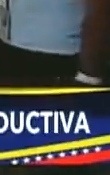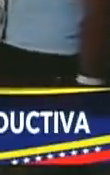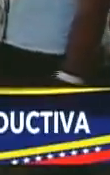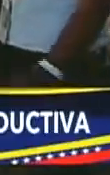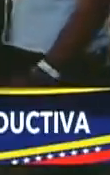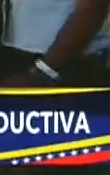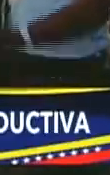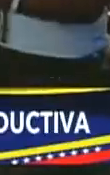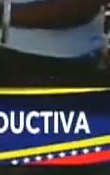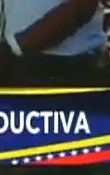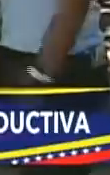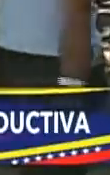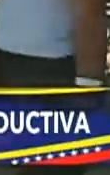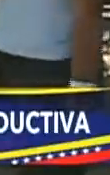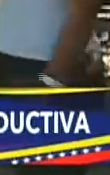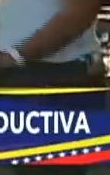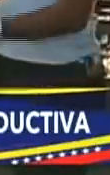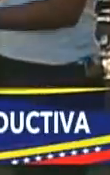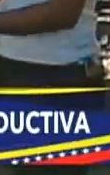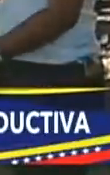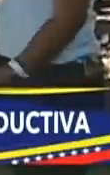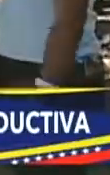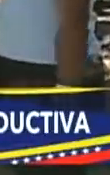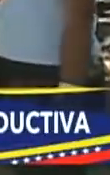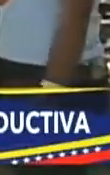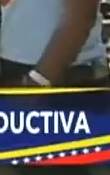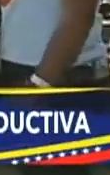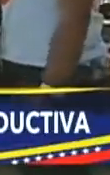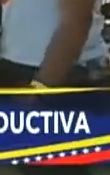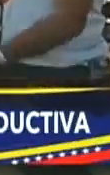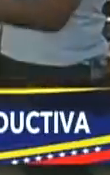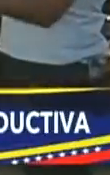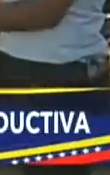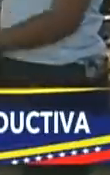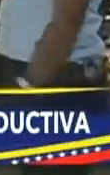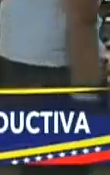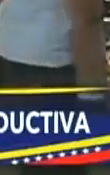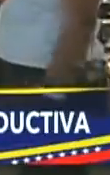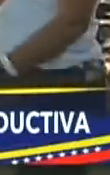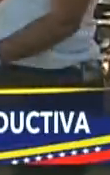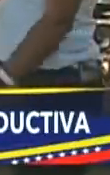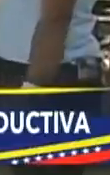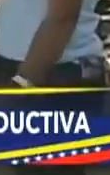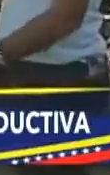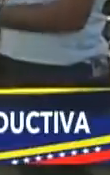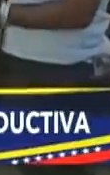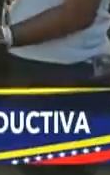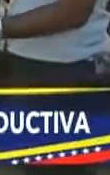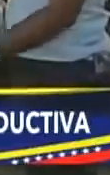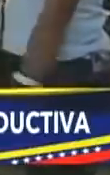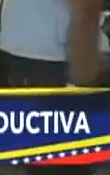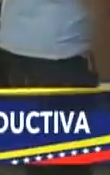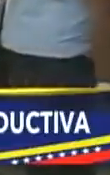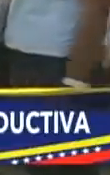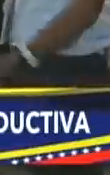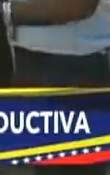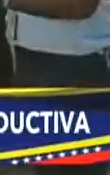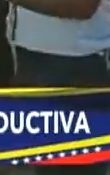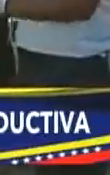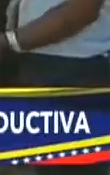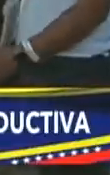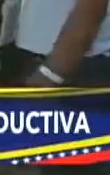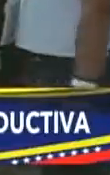Estamos trabajando muy duro con la producción caprina. Estamos dedicados 100%, vivimos de nuestras